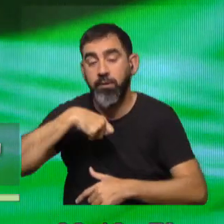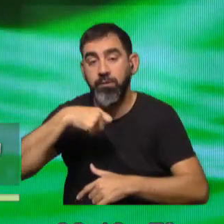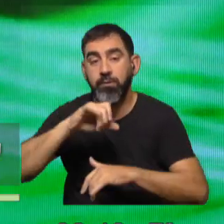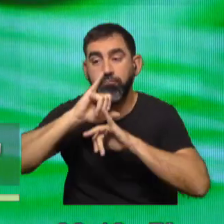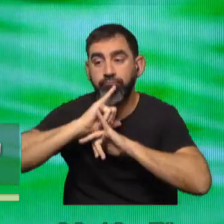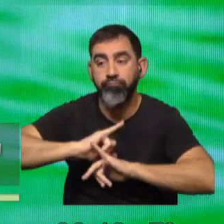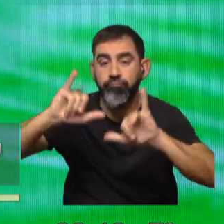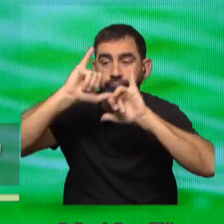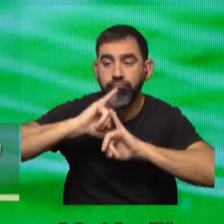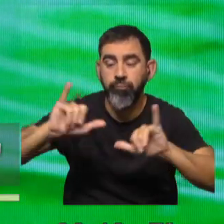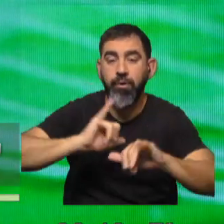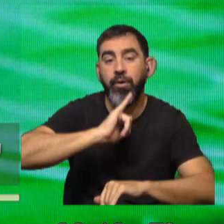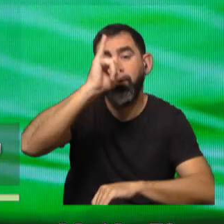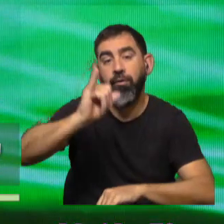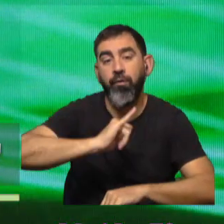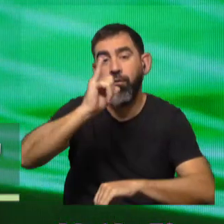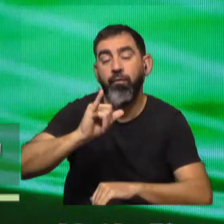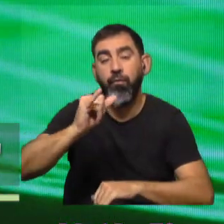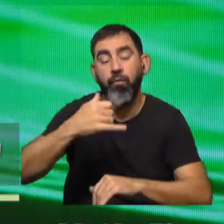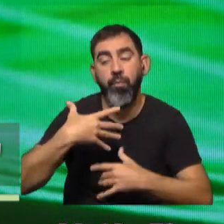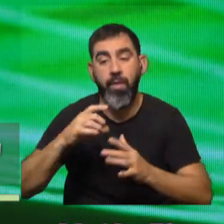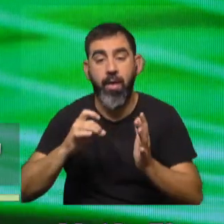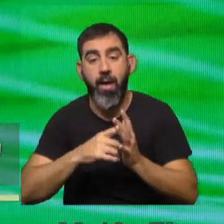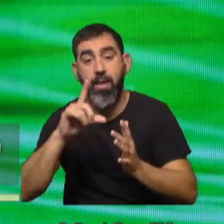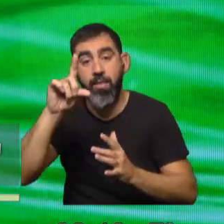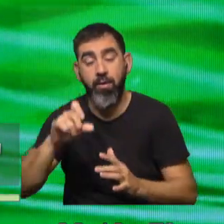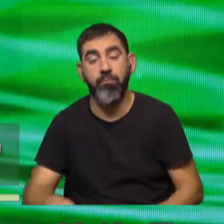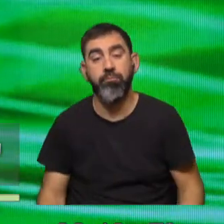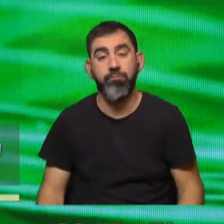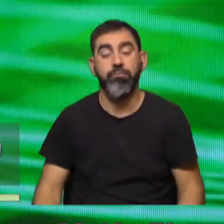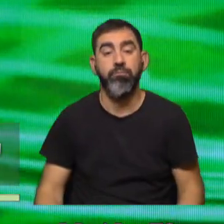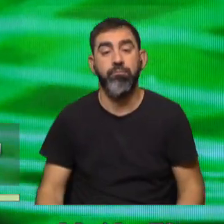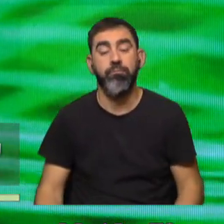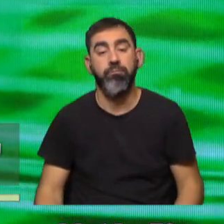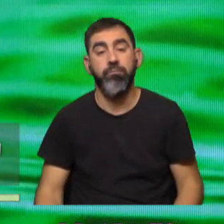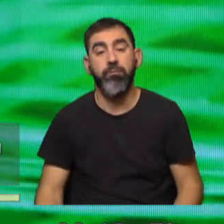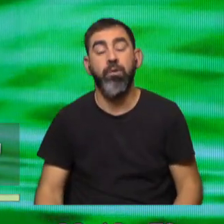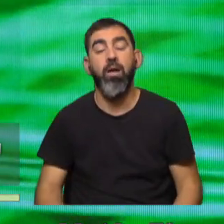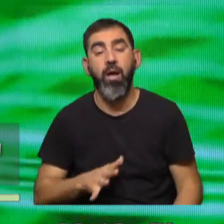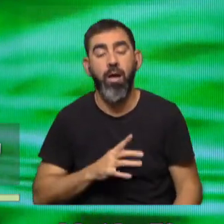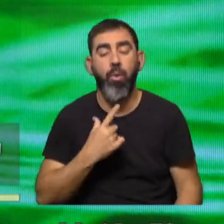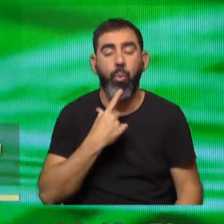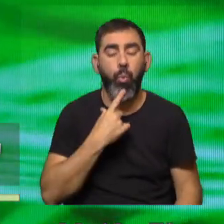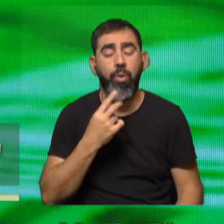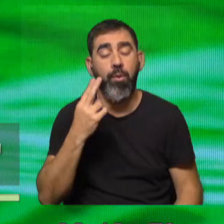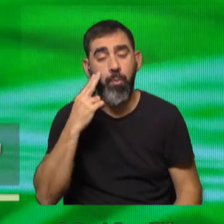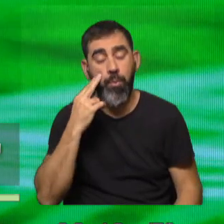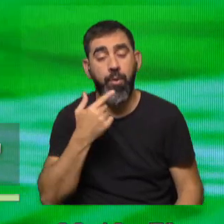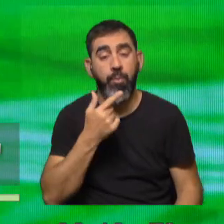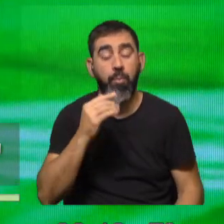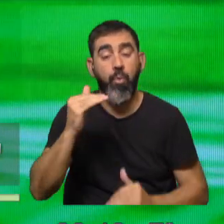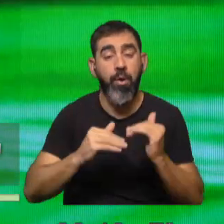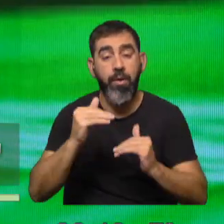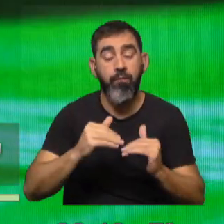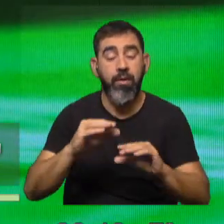comenzaron a hacer públicos Los indicadores a calidad quedan pendientes dudas problemas por ejemplo con niveles